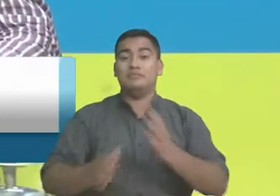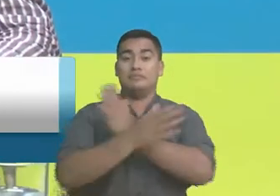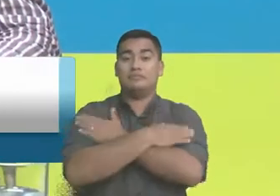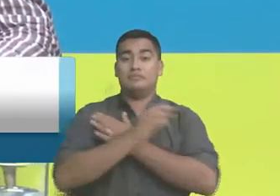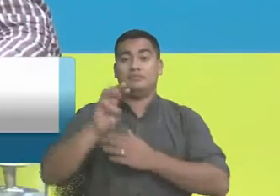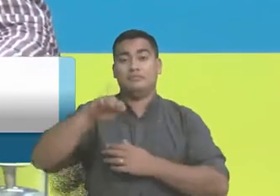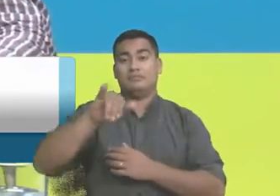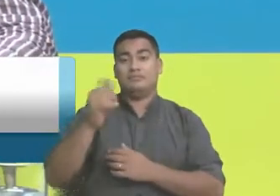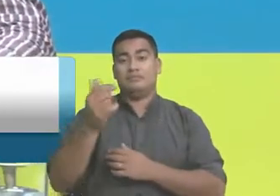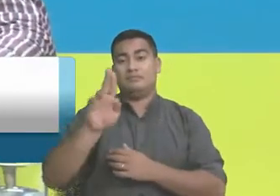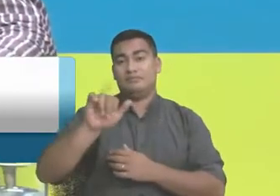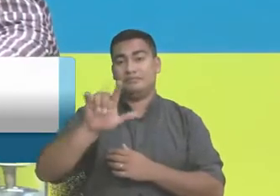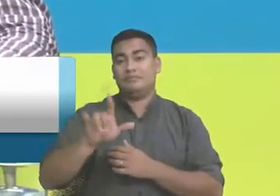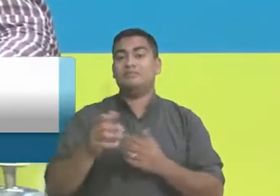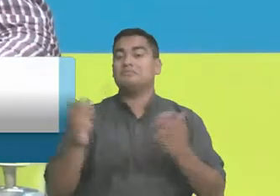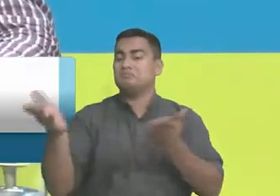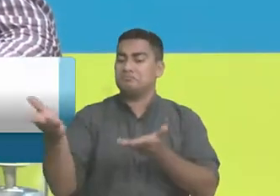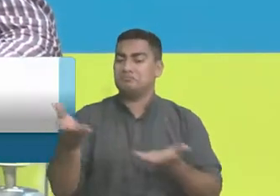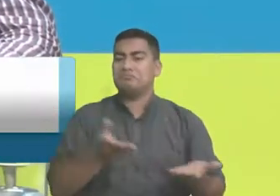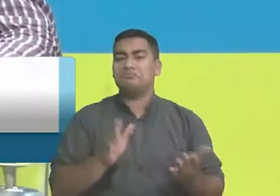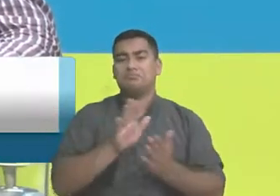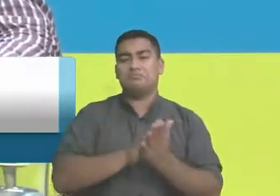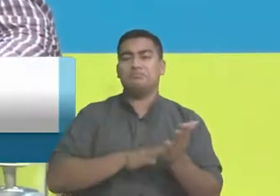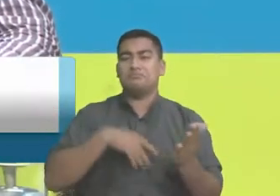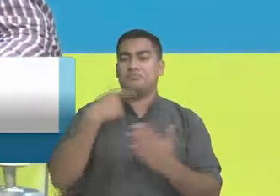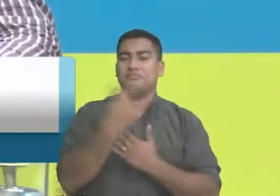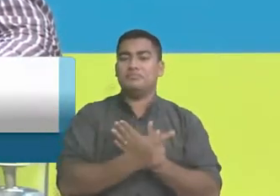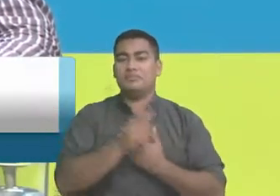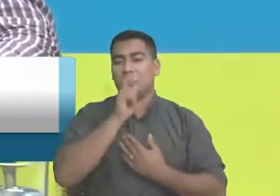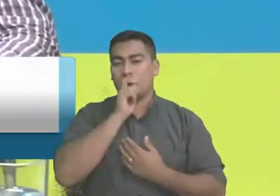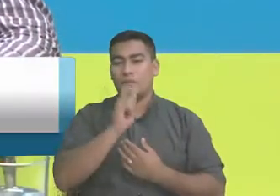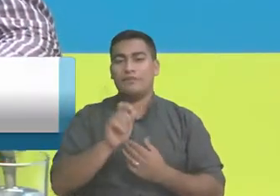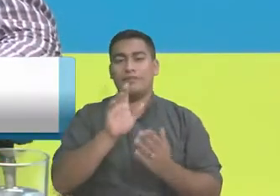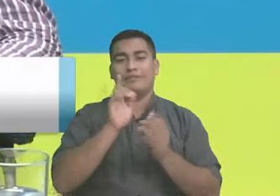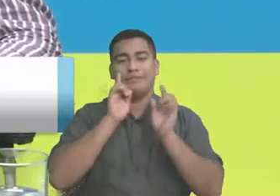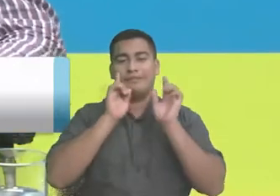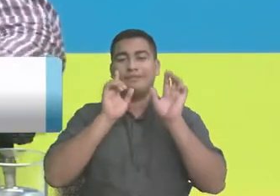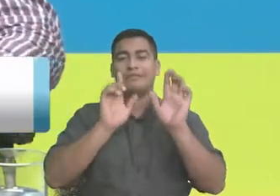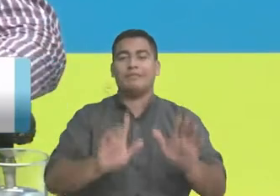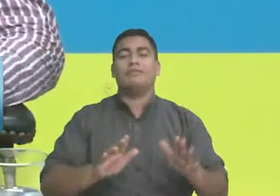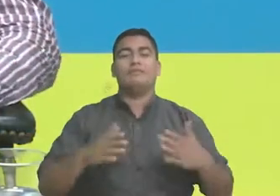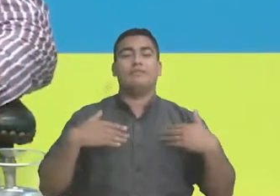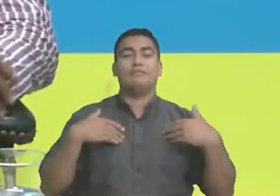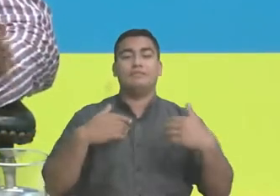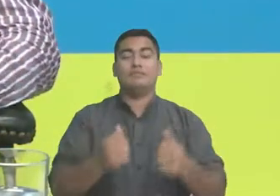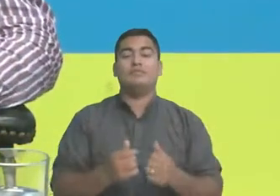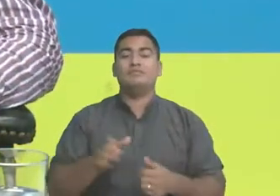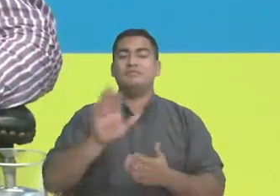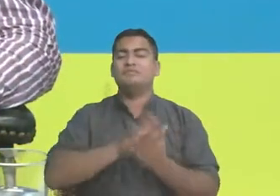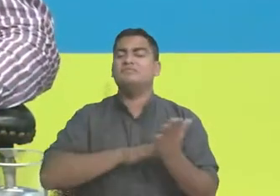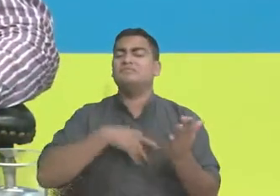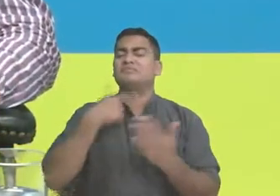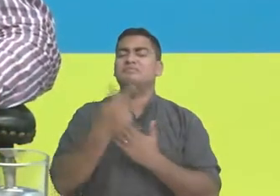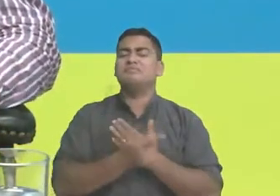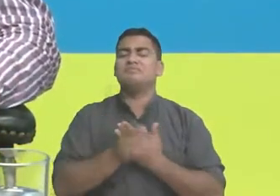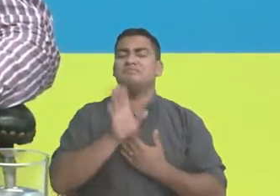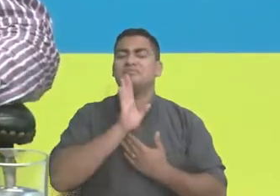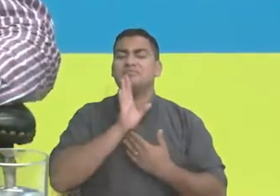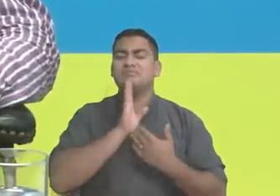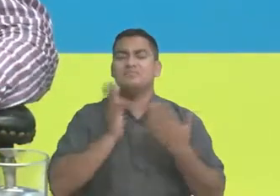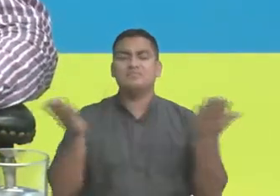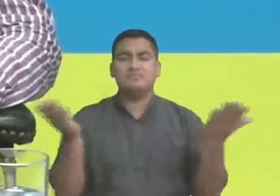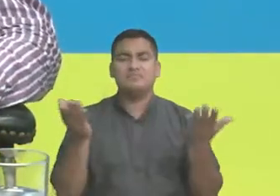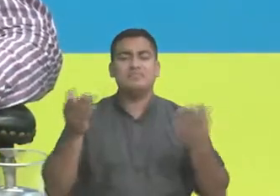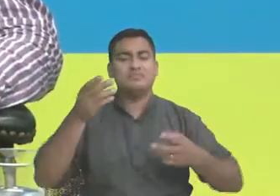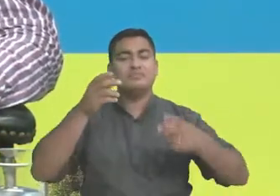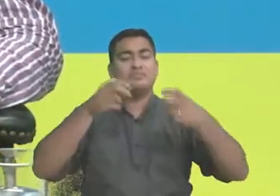Miguel Carranza Mena y les doy la bienvenida a su octavo programa Prevenir es Salud. Un programa donde conversamos sobre los diferentes padecimientos